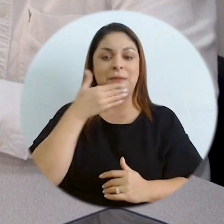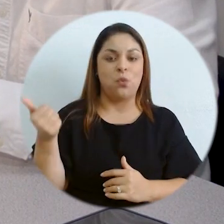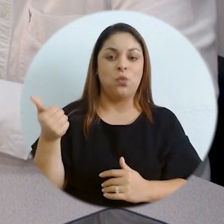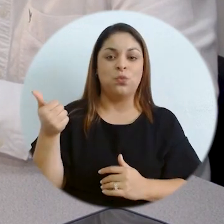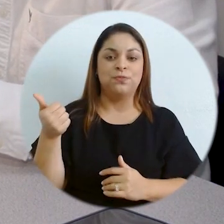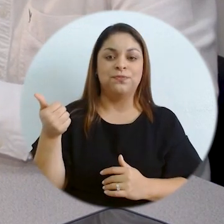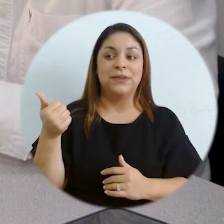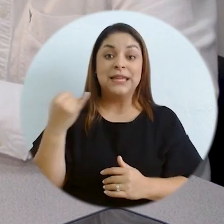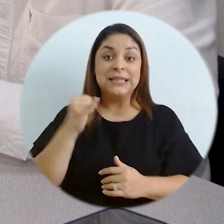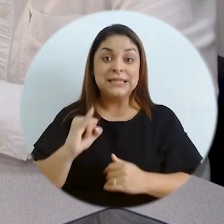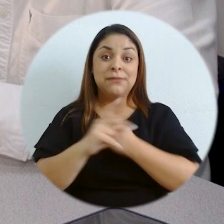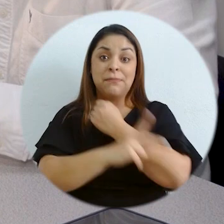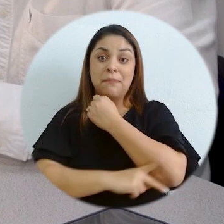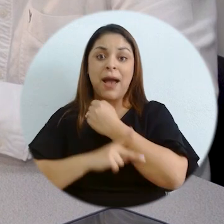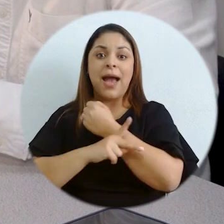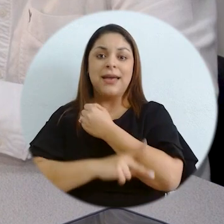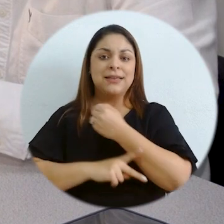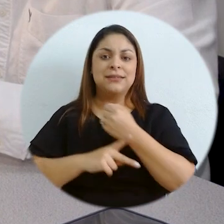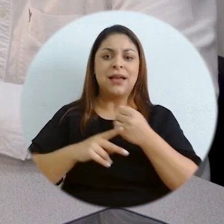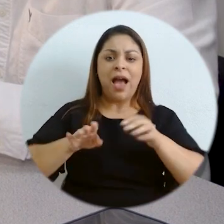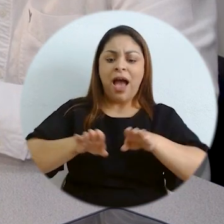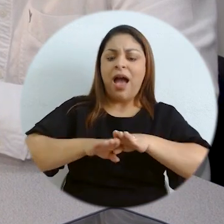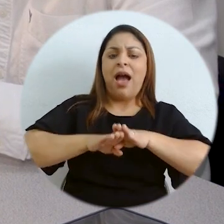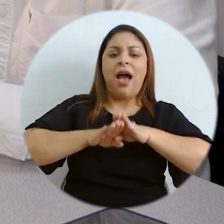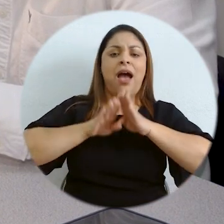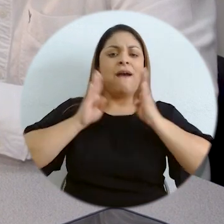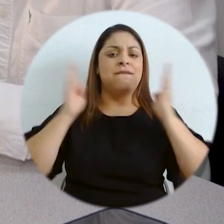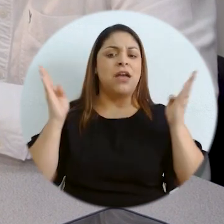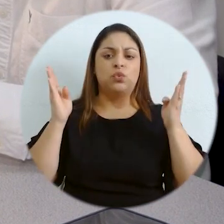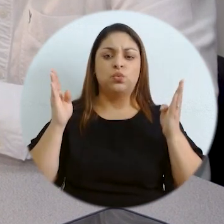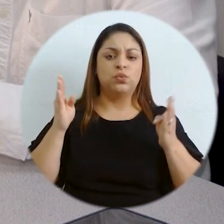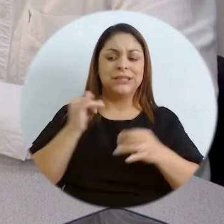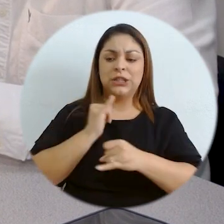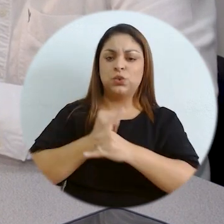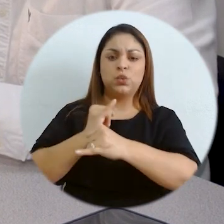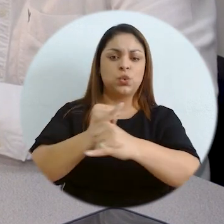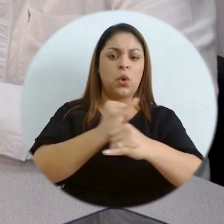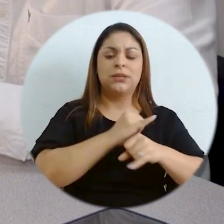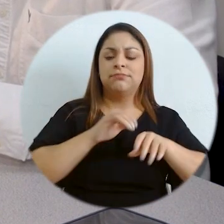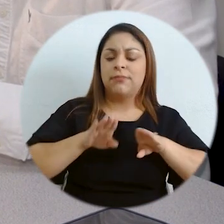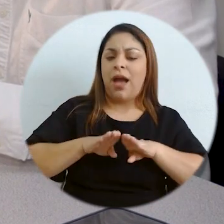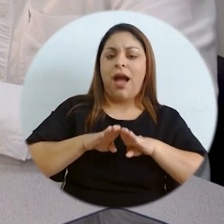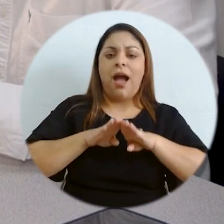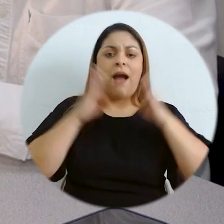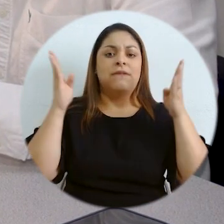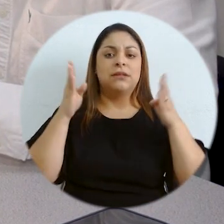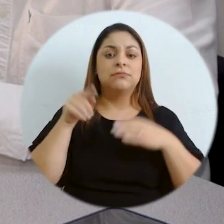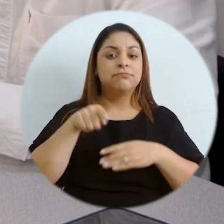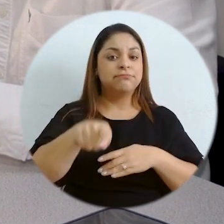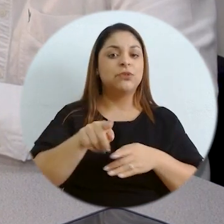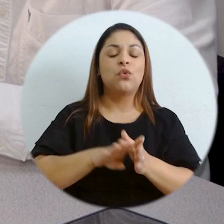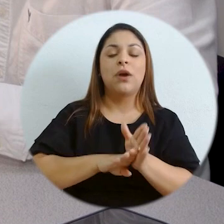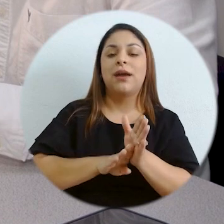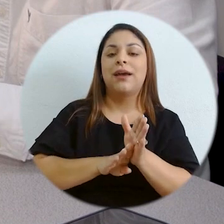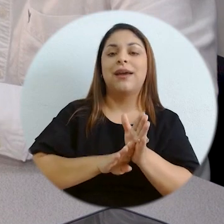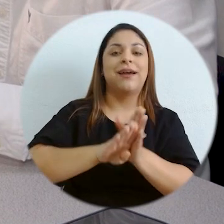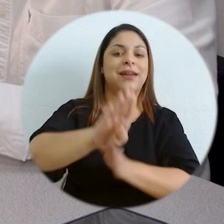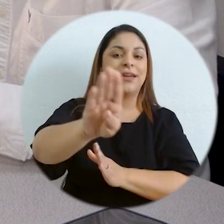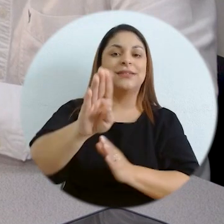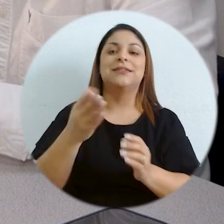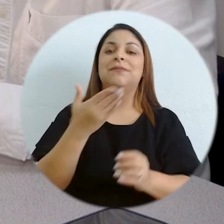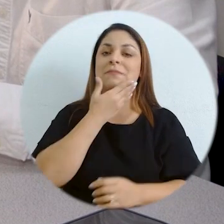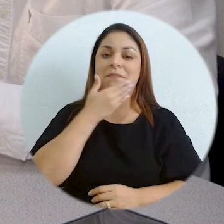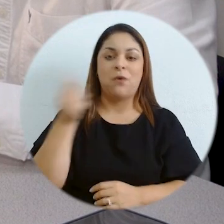realidad el país que apuesta por esto crece más. Porque el país que tiene buenas instituciones, este es el ejemplo, en realidad